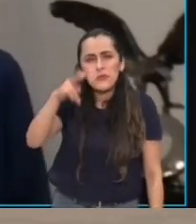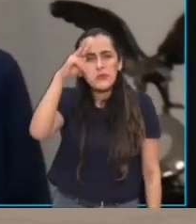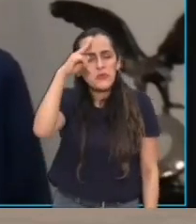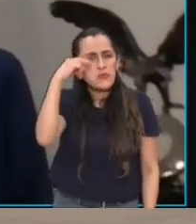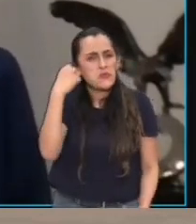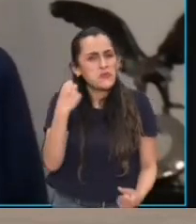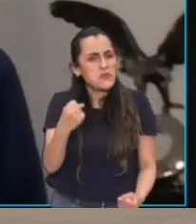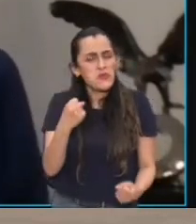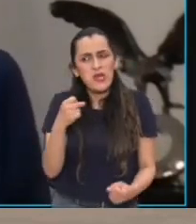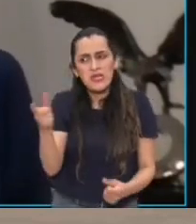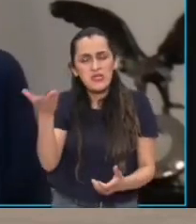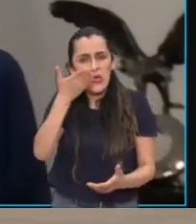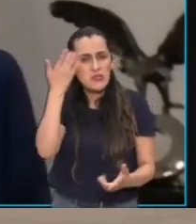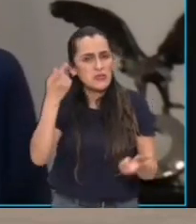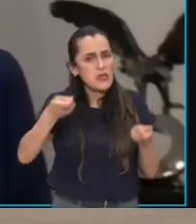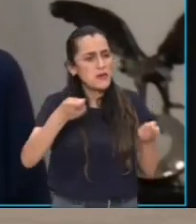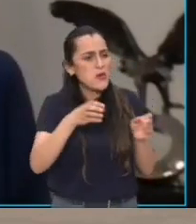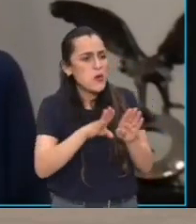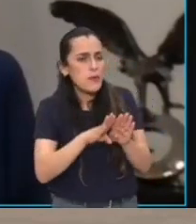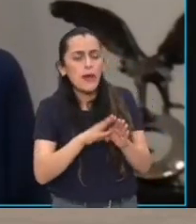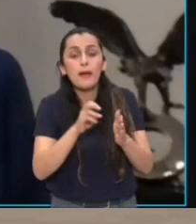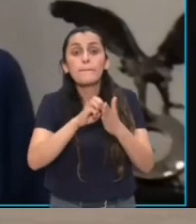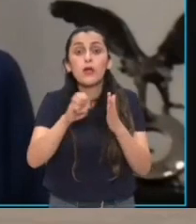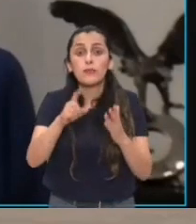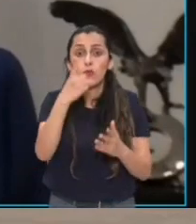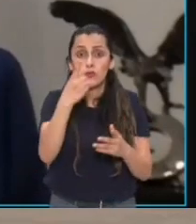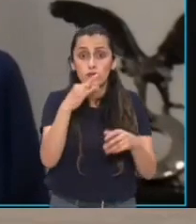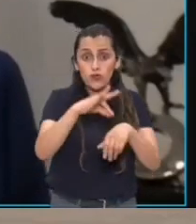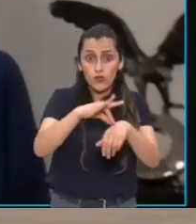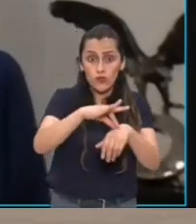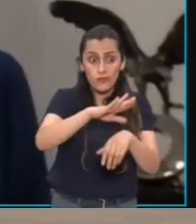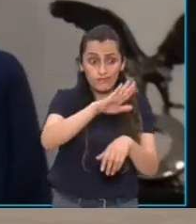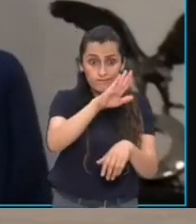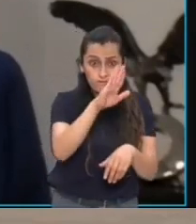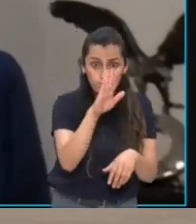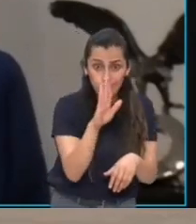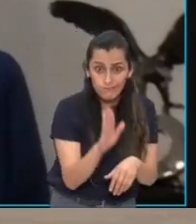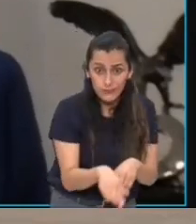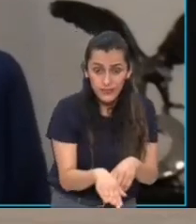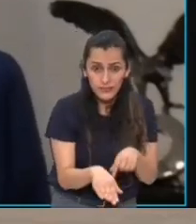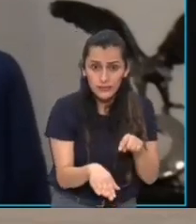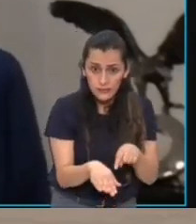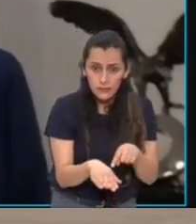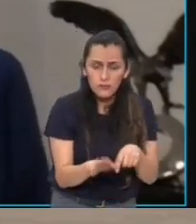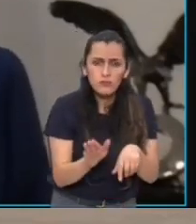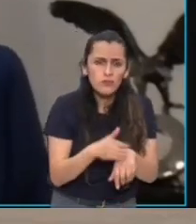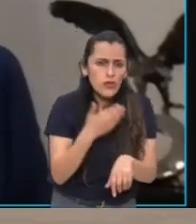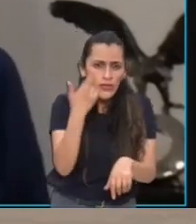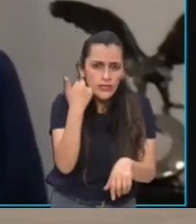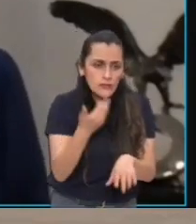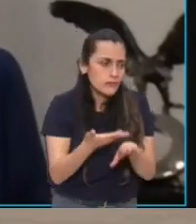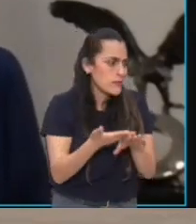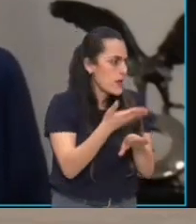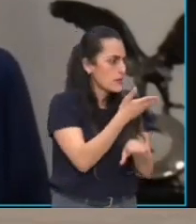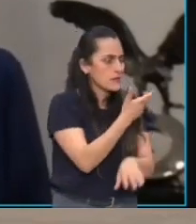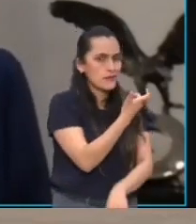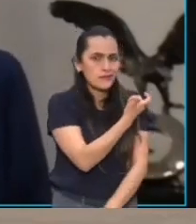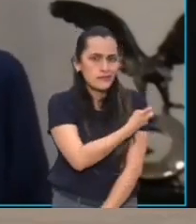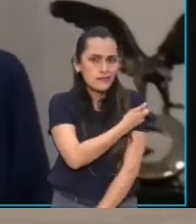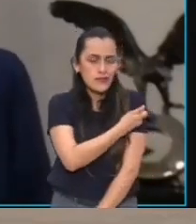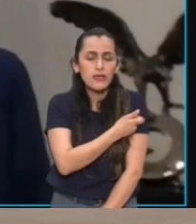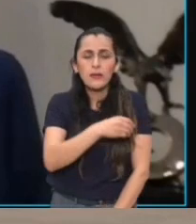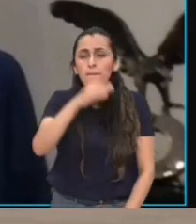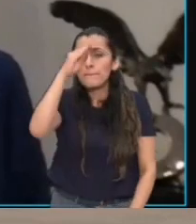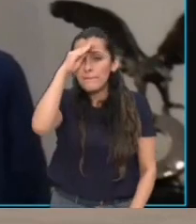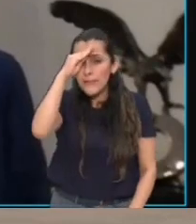Sin duda que, por ejemplo, un médico que hoy fallece, si fallece hoy es porque no fue vacunado a tiempo. No estamos hablando de miles de personas, estamos hablando